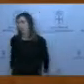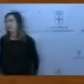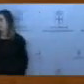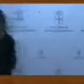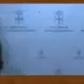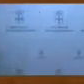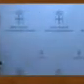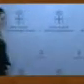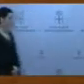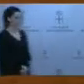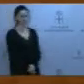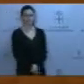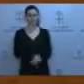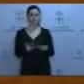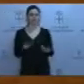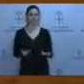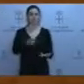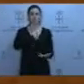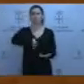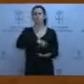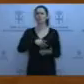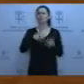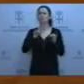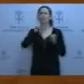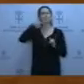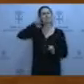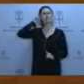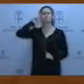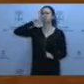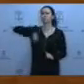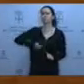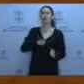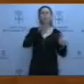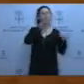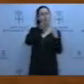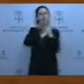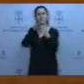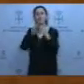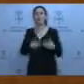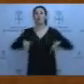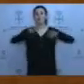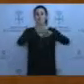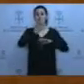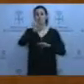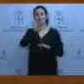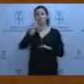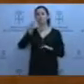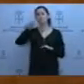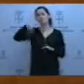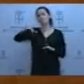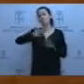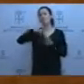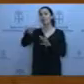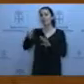Nosotros que tenemos muchísima experiencia de reuniones de noche en la espina y fuera de la espina, hemos